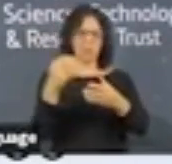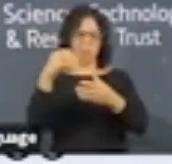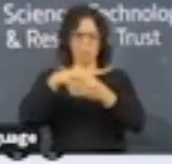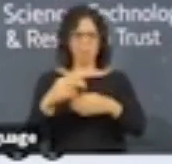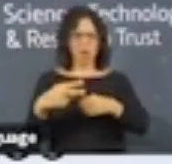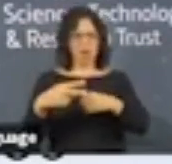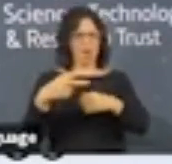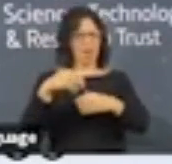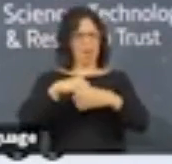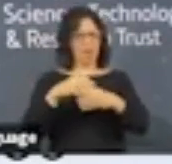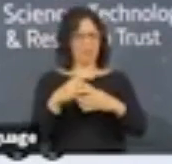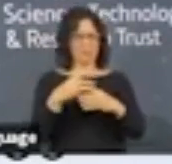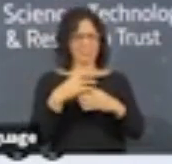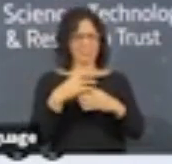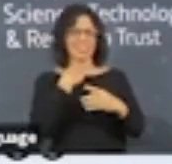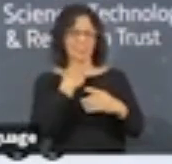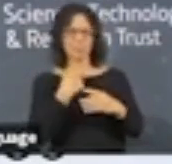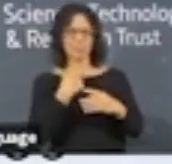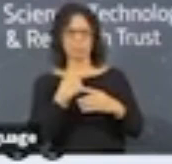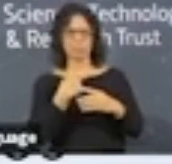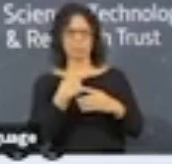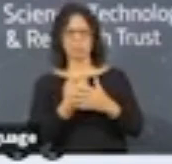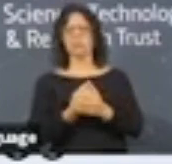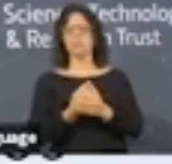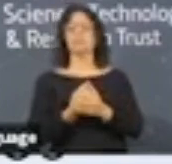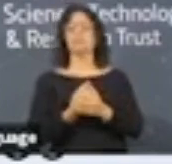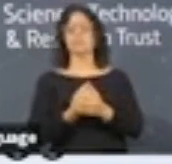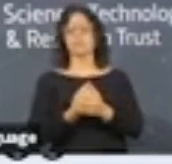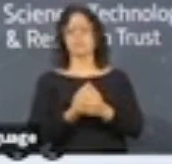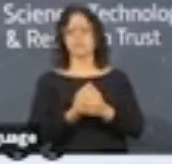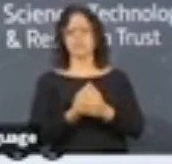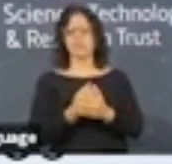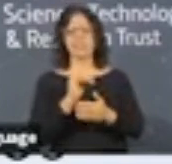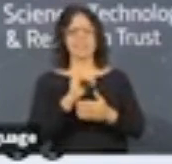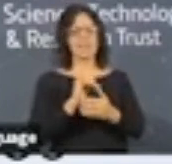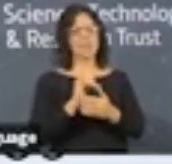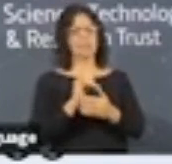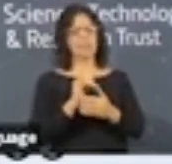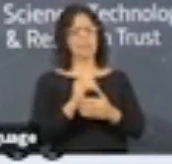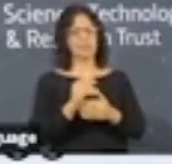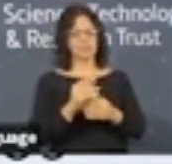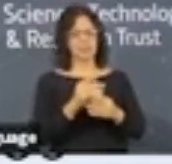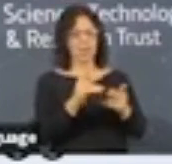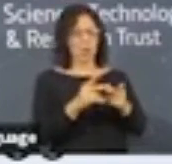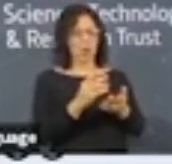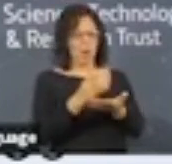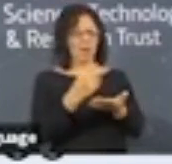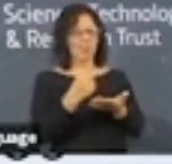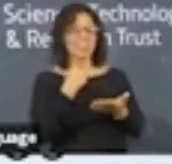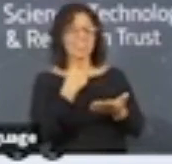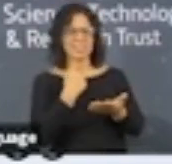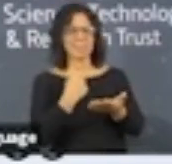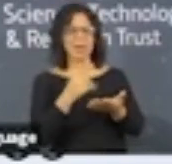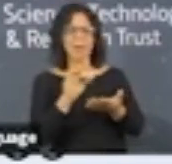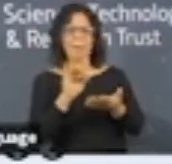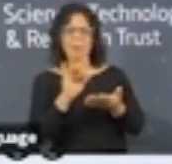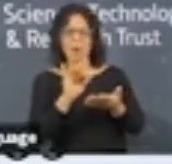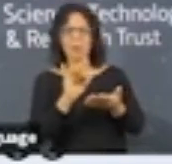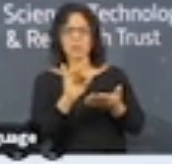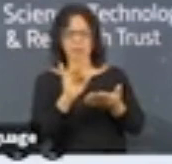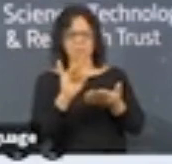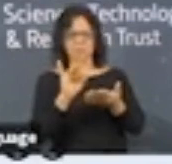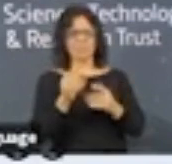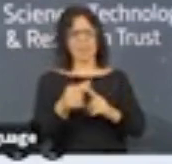para colocarlos. Estas trampas pegajosas tienen, como su nombre lo indica, un pegamento especial